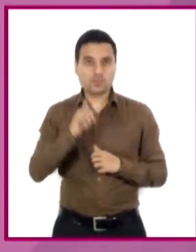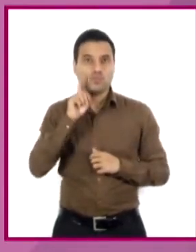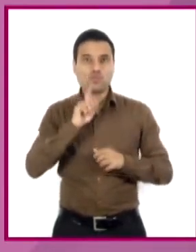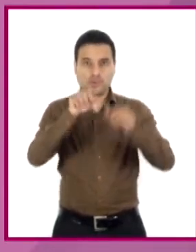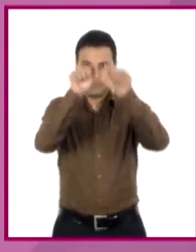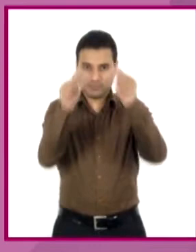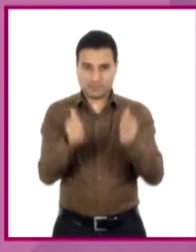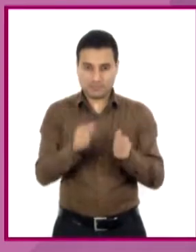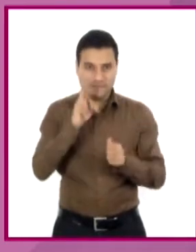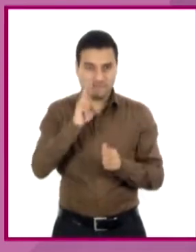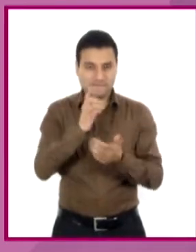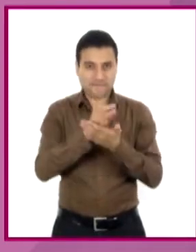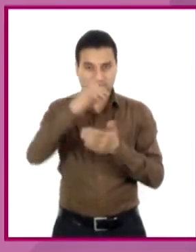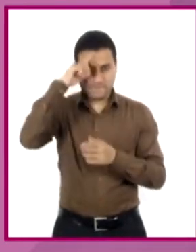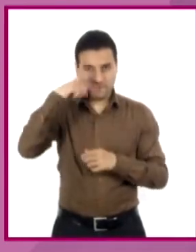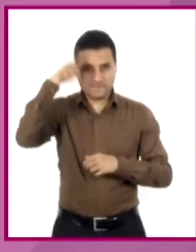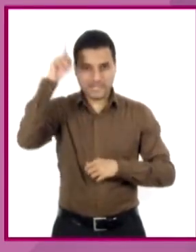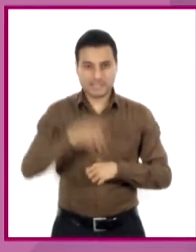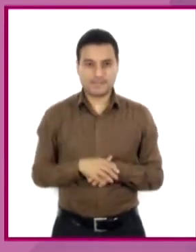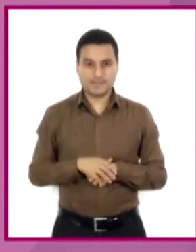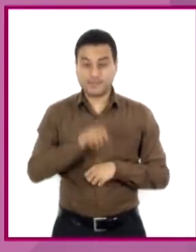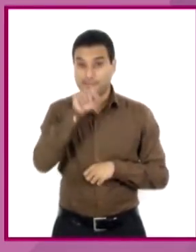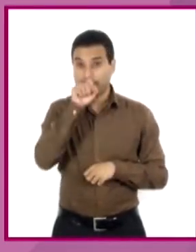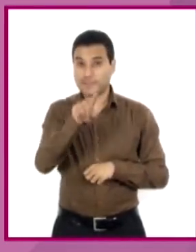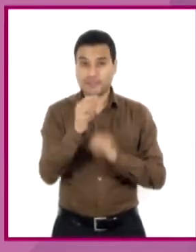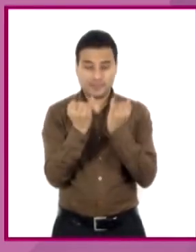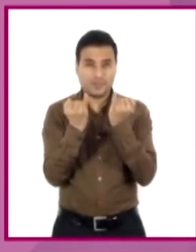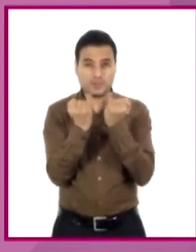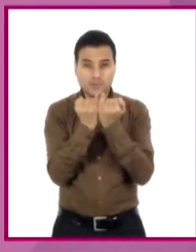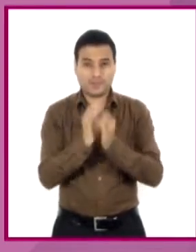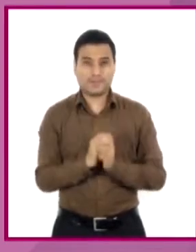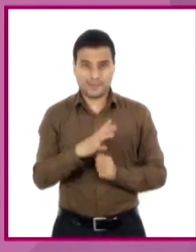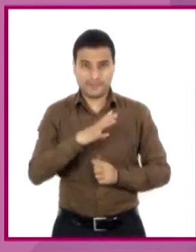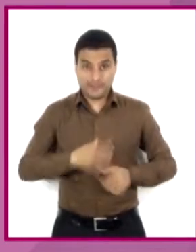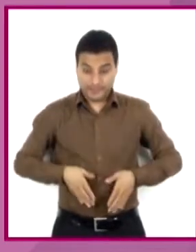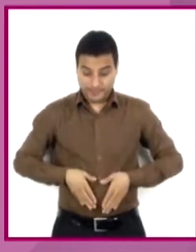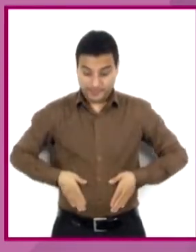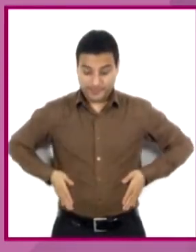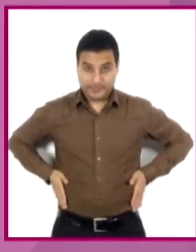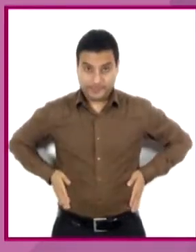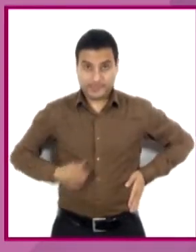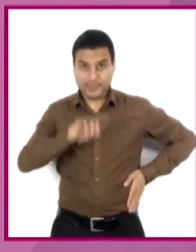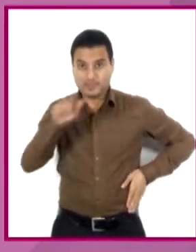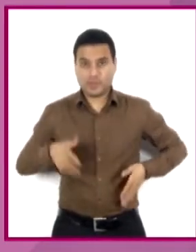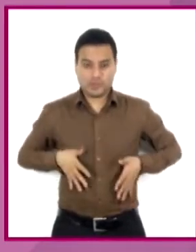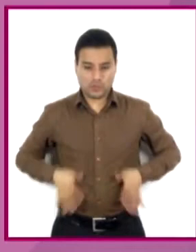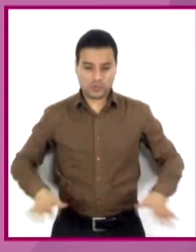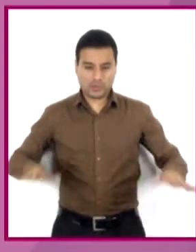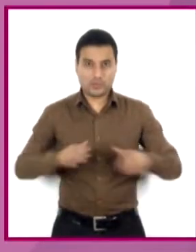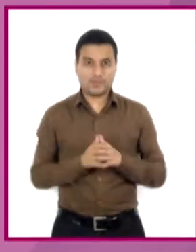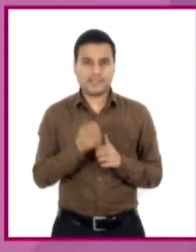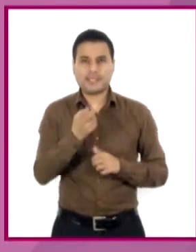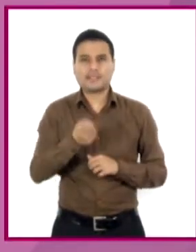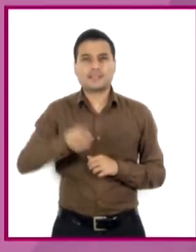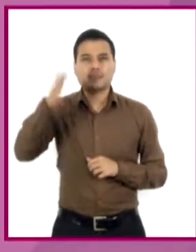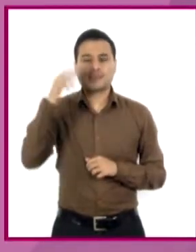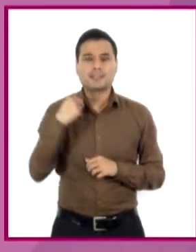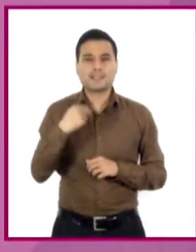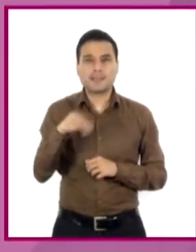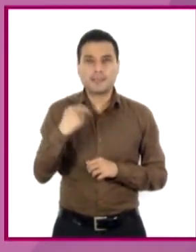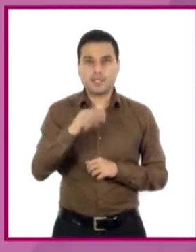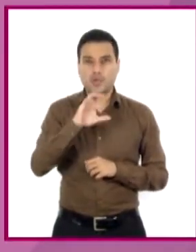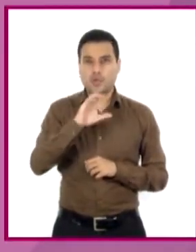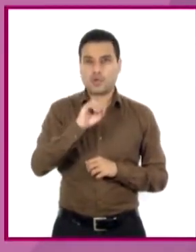femenina. Con un pequeño corte se sujetaban arriba de la cintura y se dejaban sueltos. A este tipo de vestidos se les llamó corte